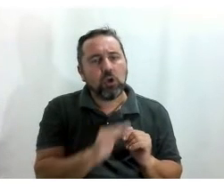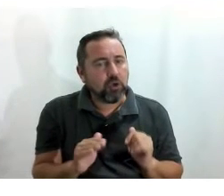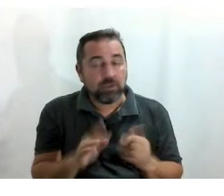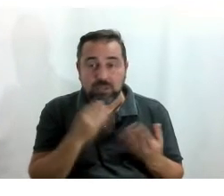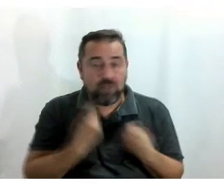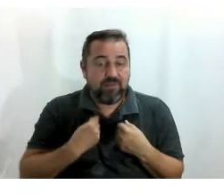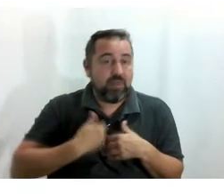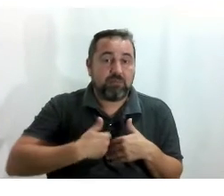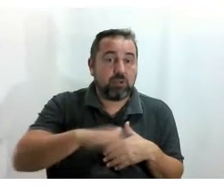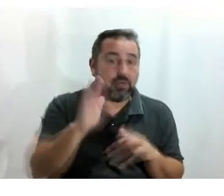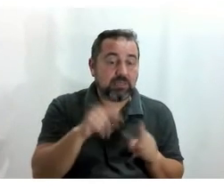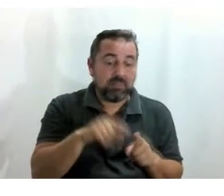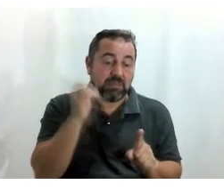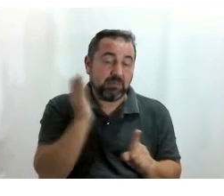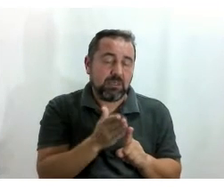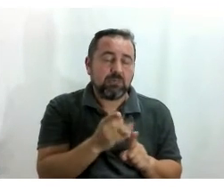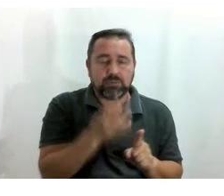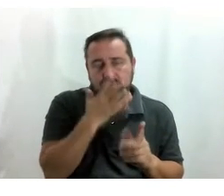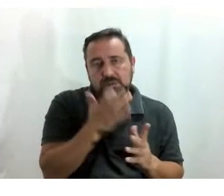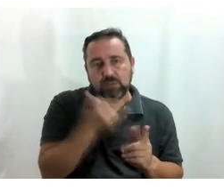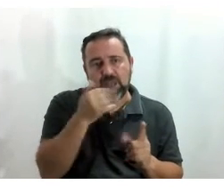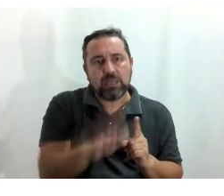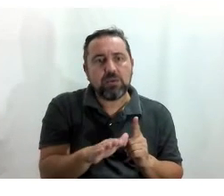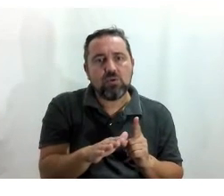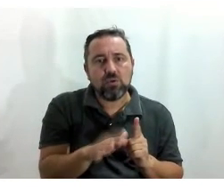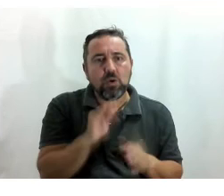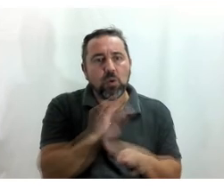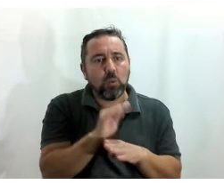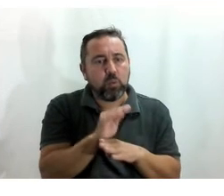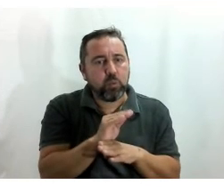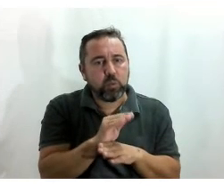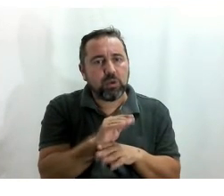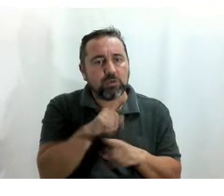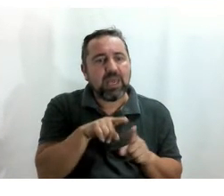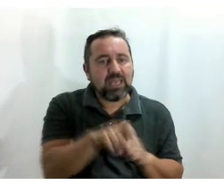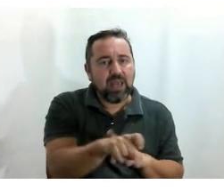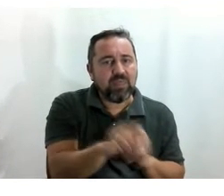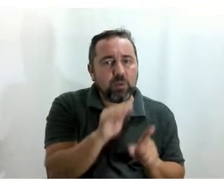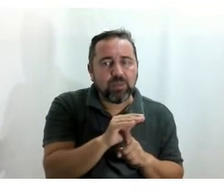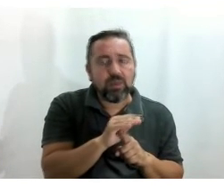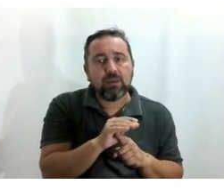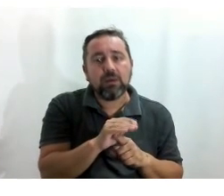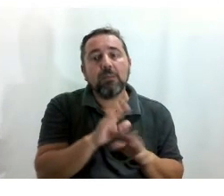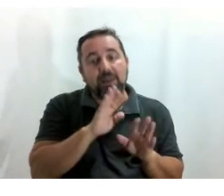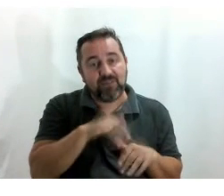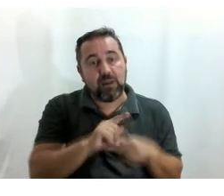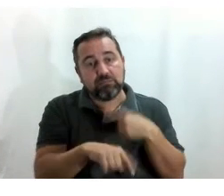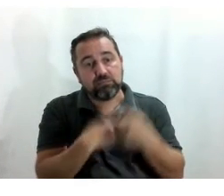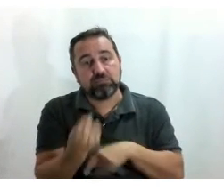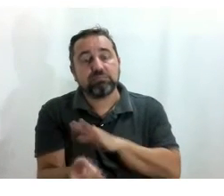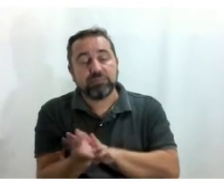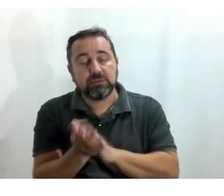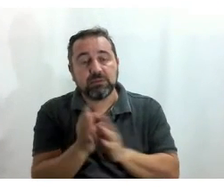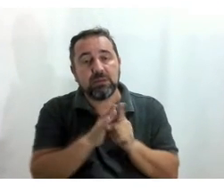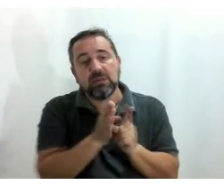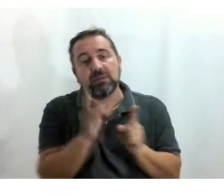por delante y es muy triste a un niño curarle su cáncer, su tumor, pero a la vez producir de manera